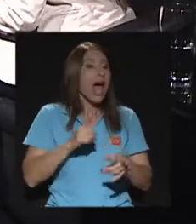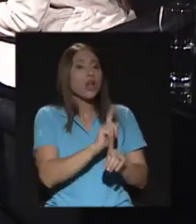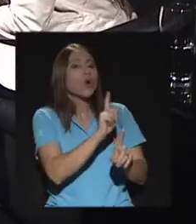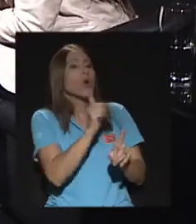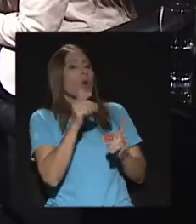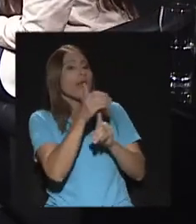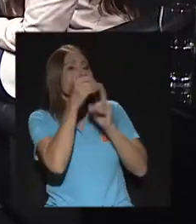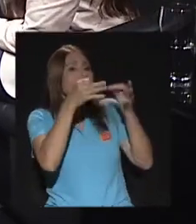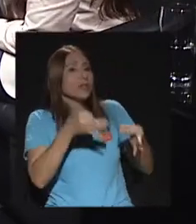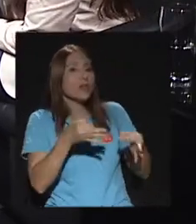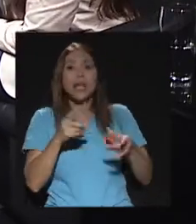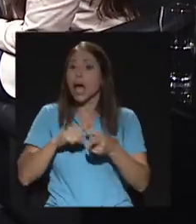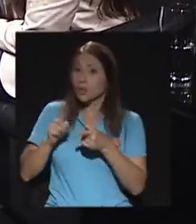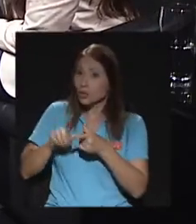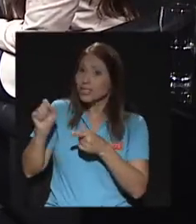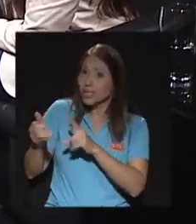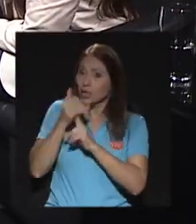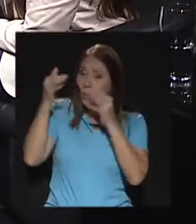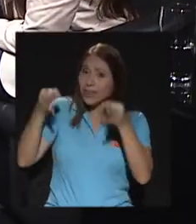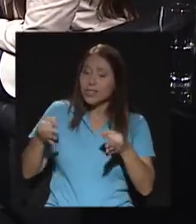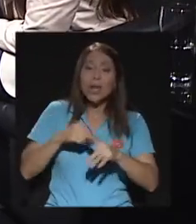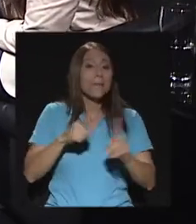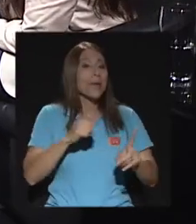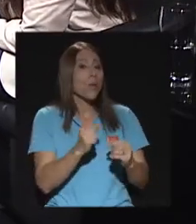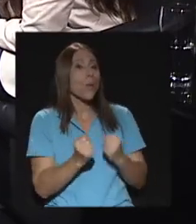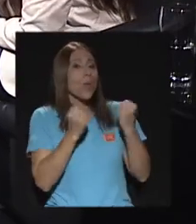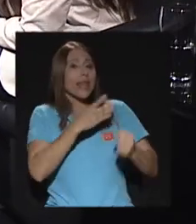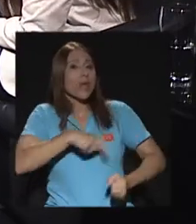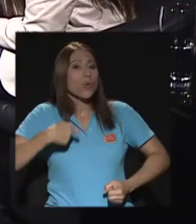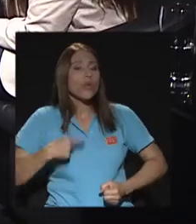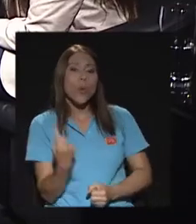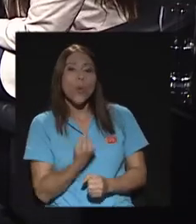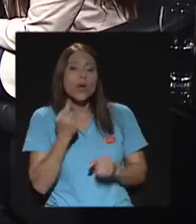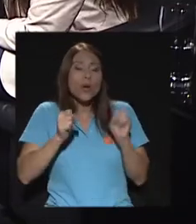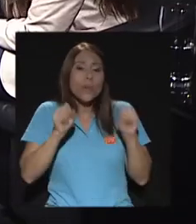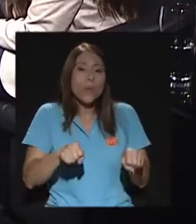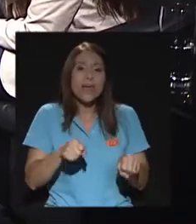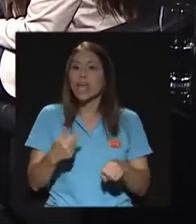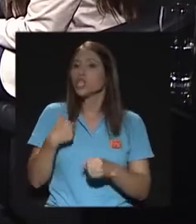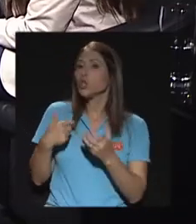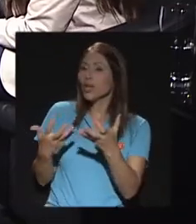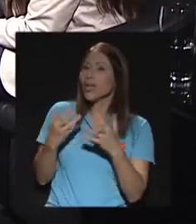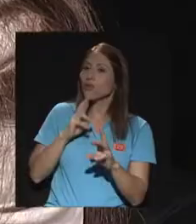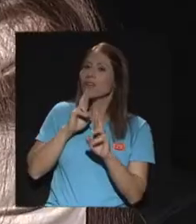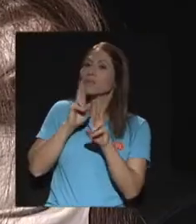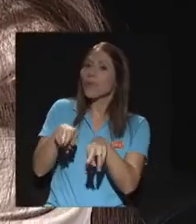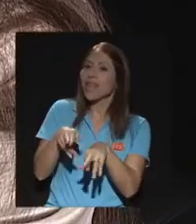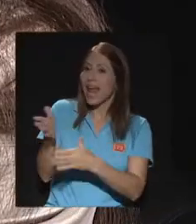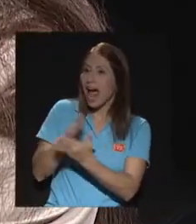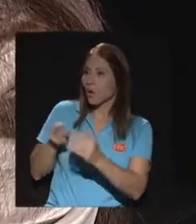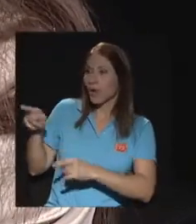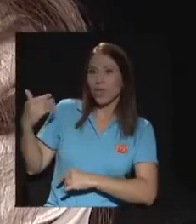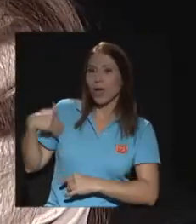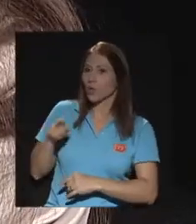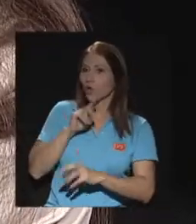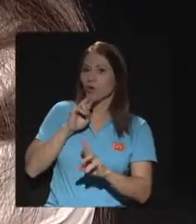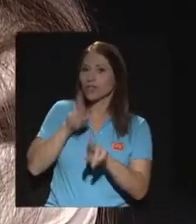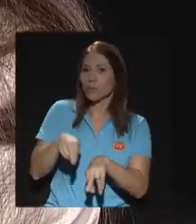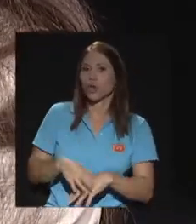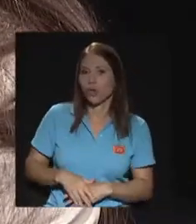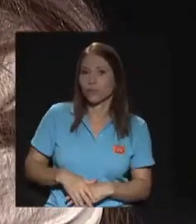pero el Poder Ejecutivo es el único que puede decidir. Quiero responder la pregunta que don Antonio nos respondió. De radiodifusión. ¿Cómo